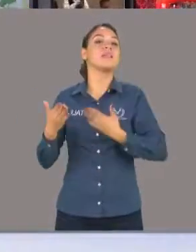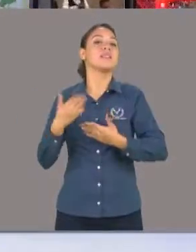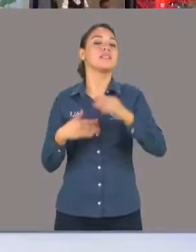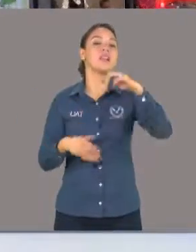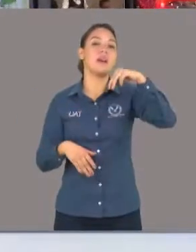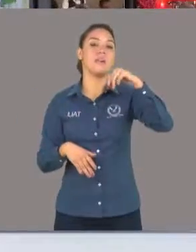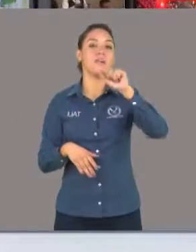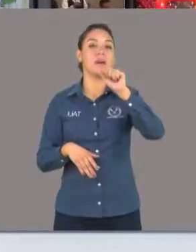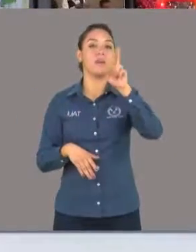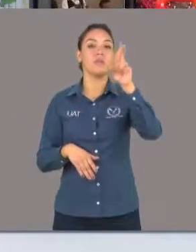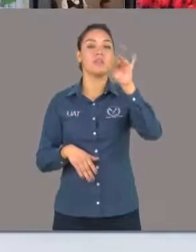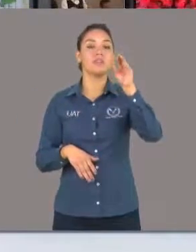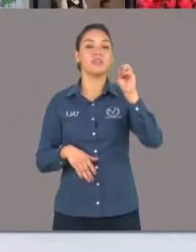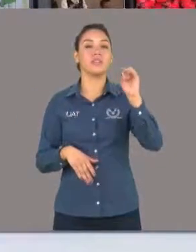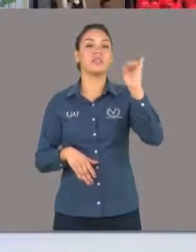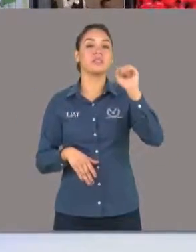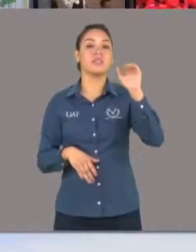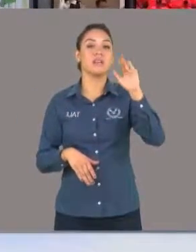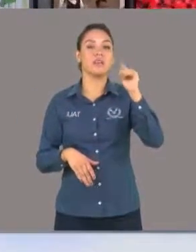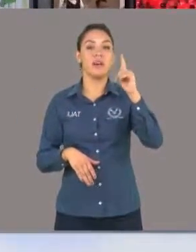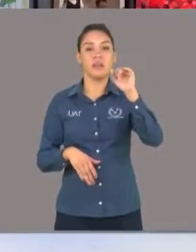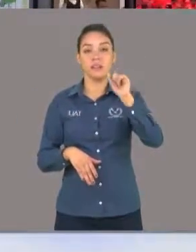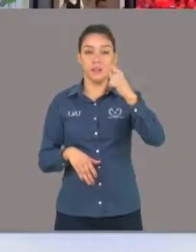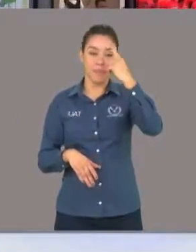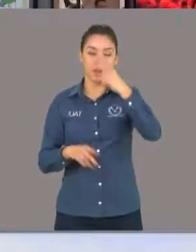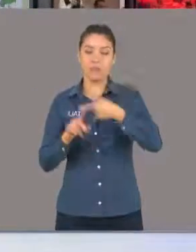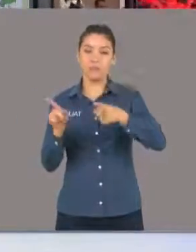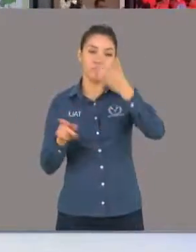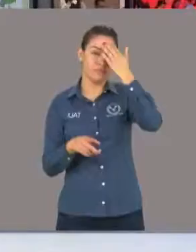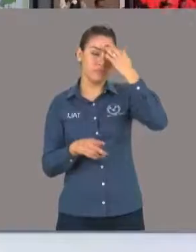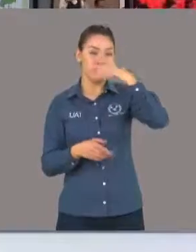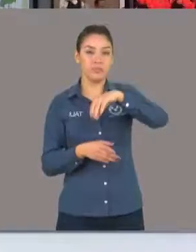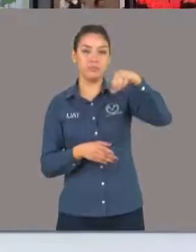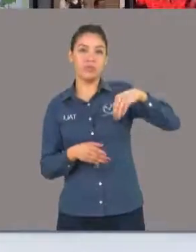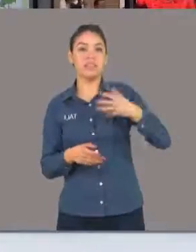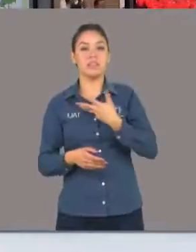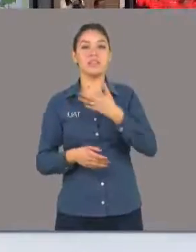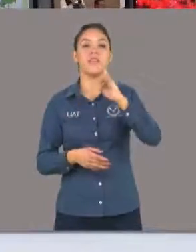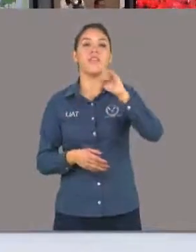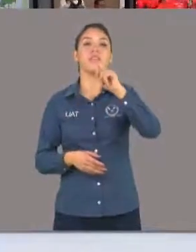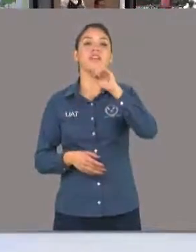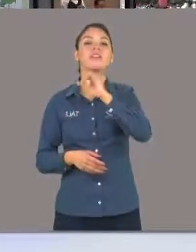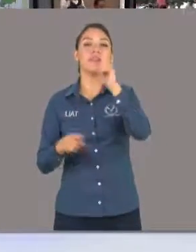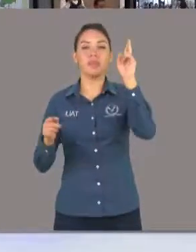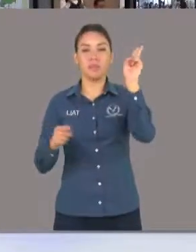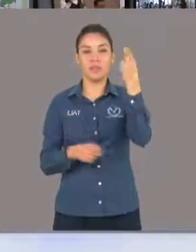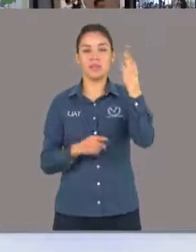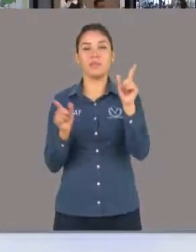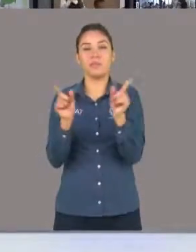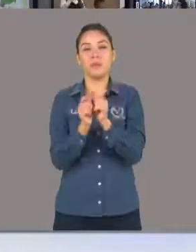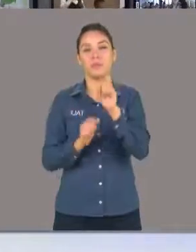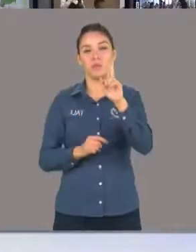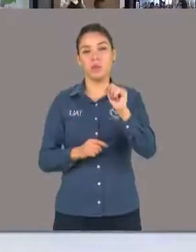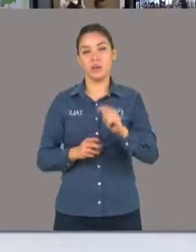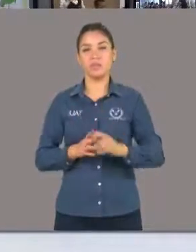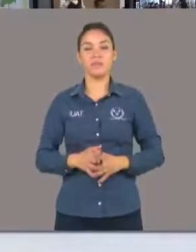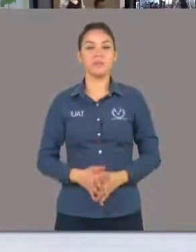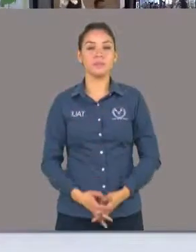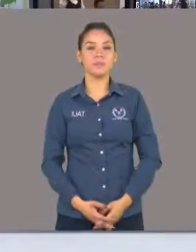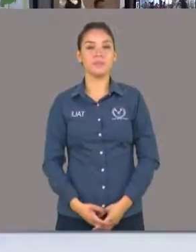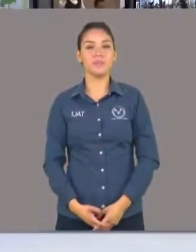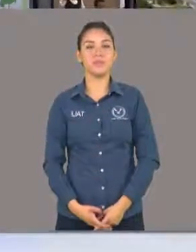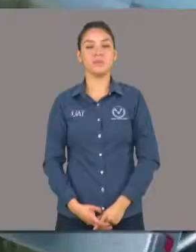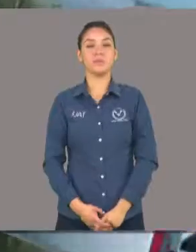Damos la bienvenida a Mauricio Zapata, quien nos dará un recorrido por los distintos campus que conforman la Universidad Autónoma de Tamaulipas a través de la sección